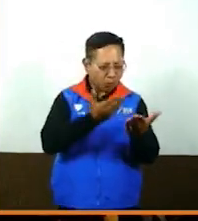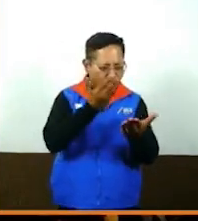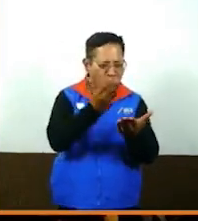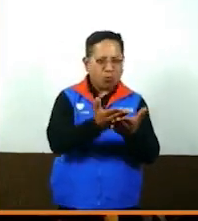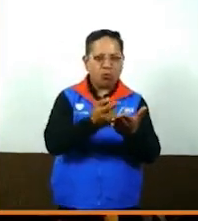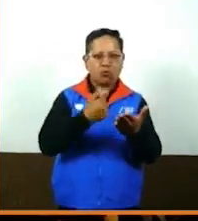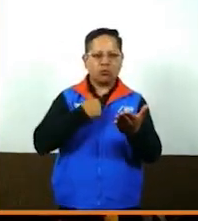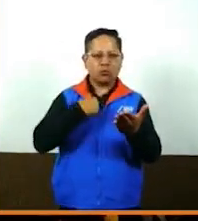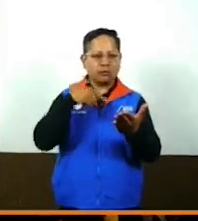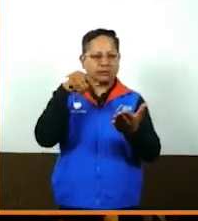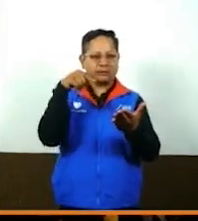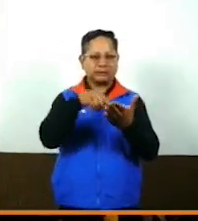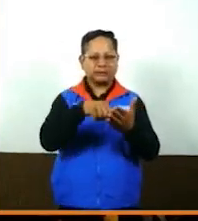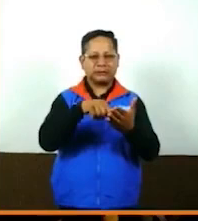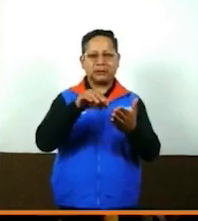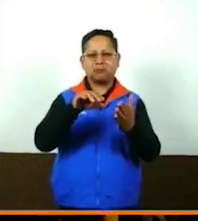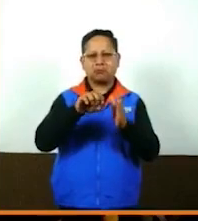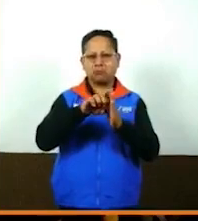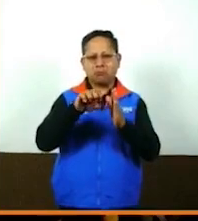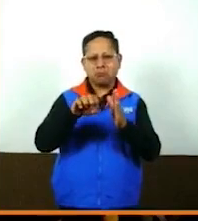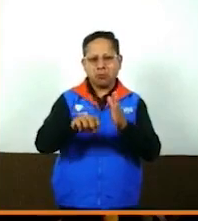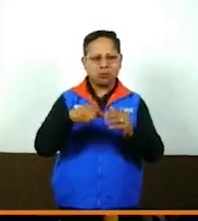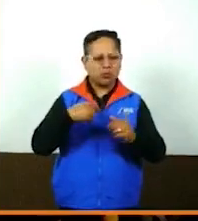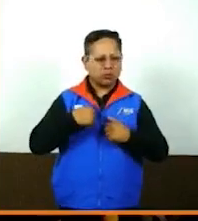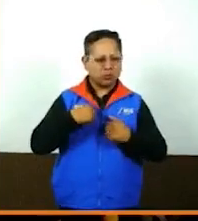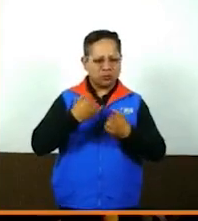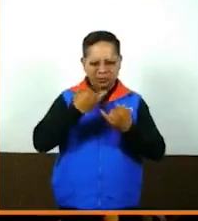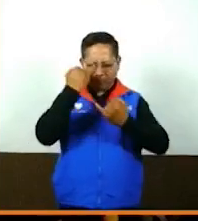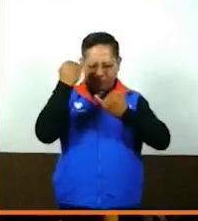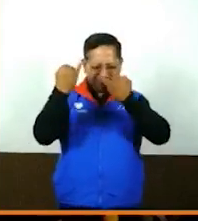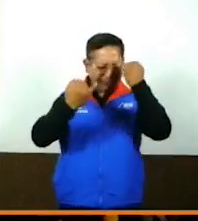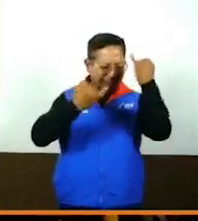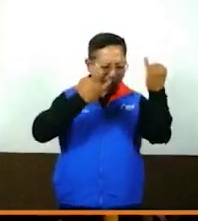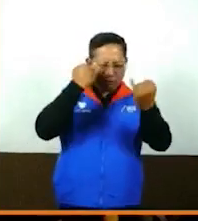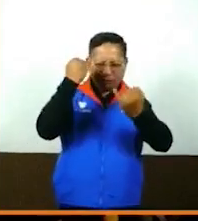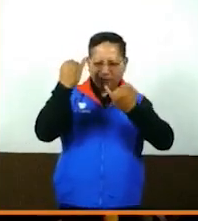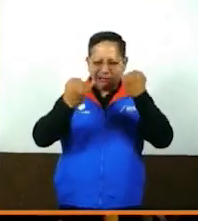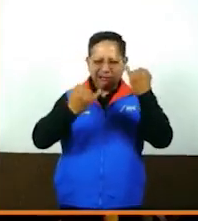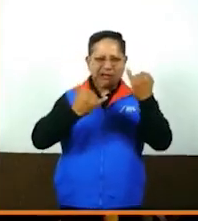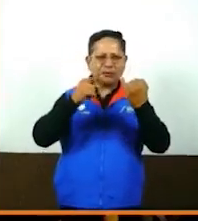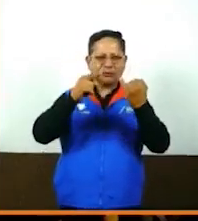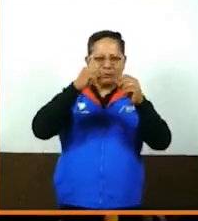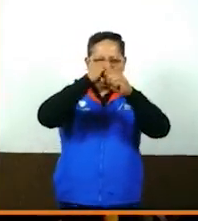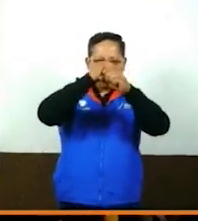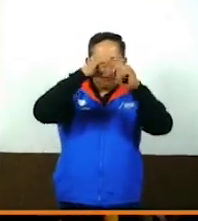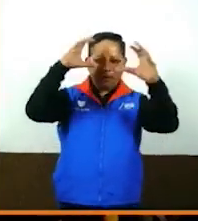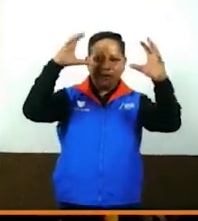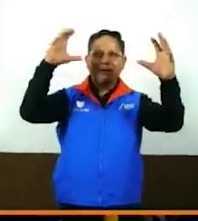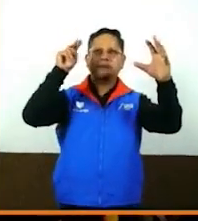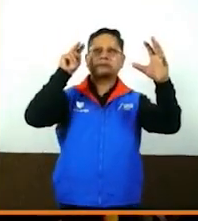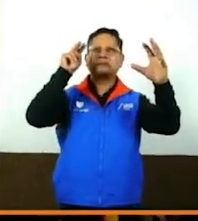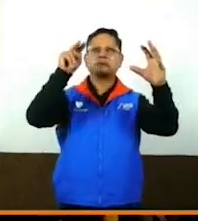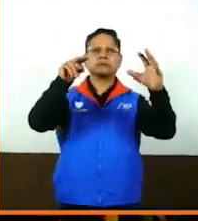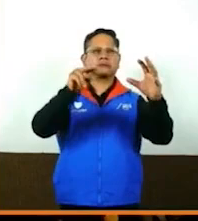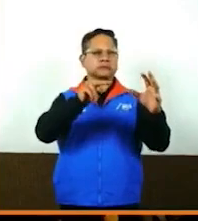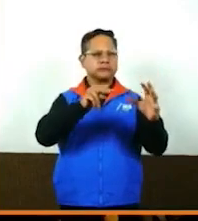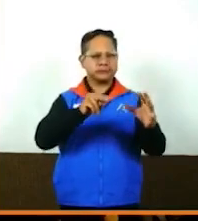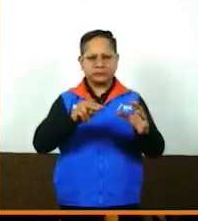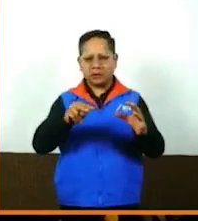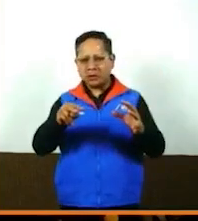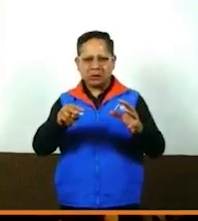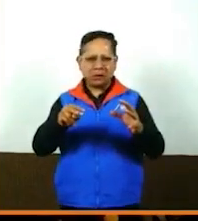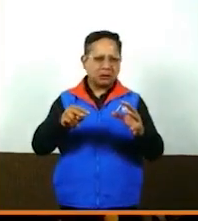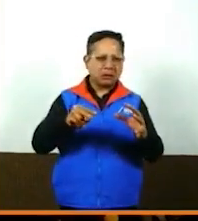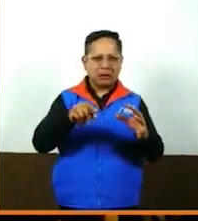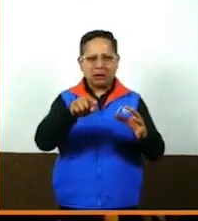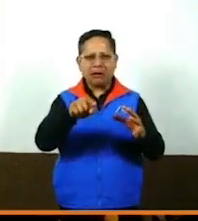no vamos a entrar en una habitación y nos vamos a encontrar imagínense entrar en una habitación y que nos encontremos con un grupo